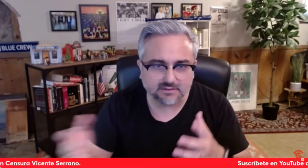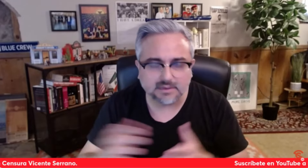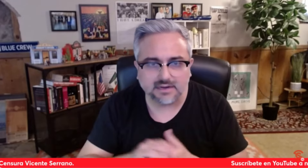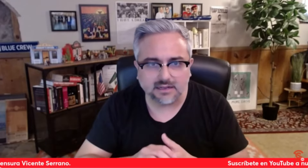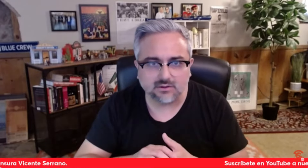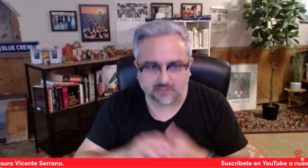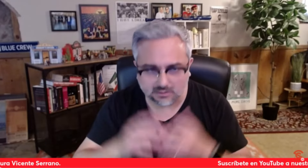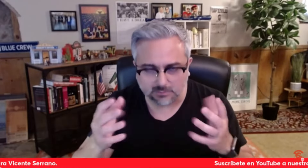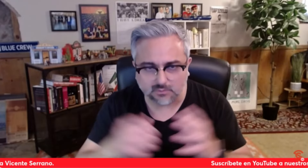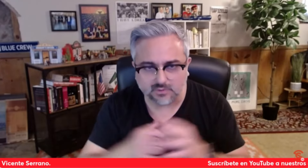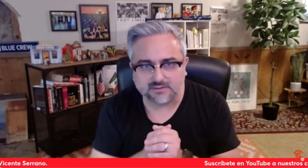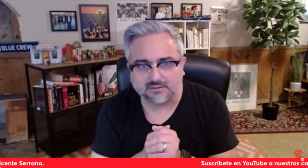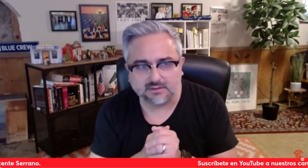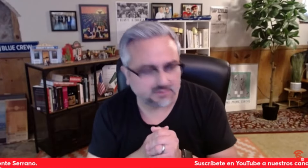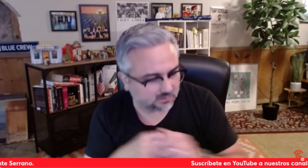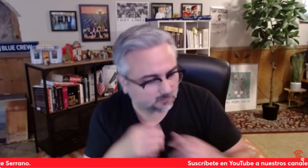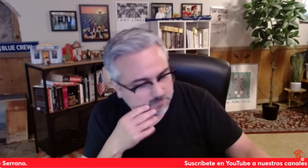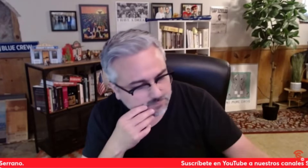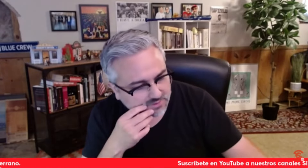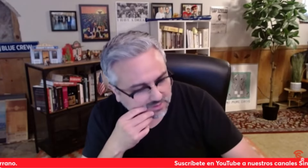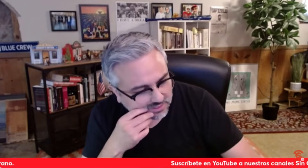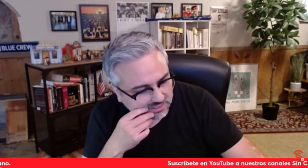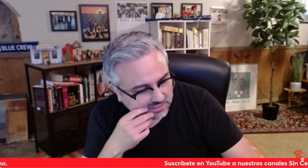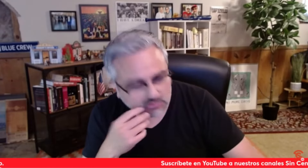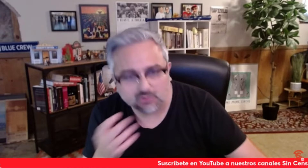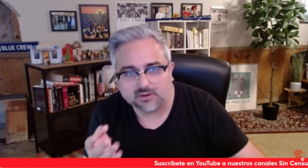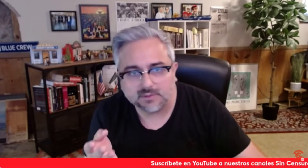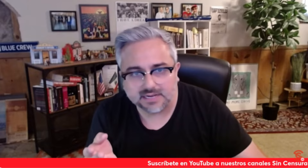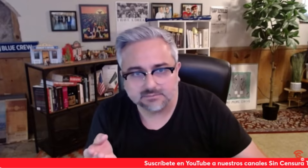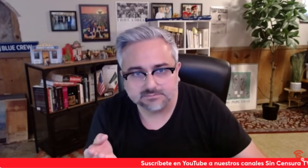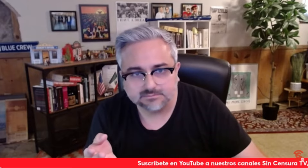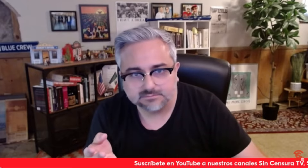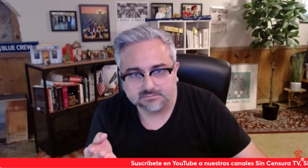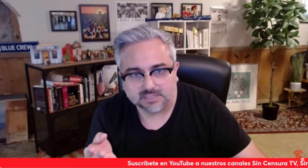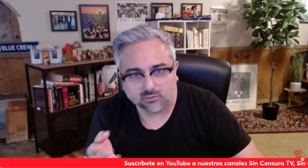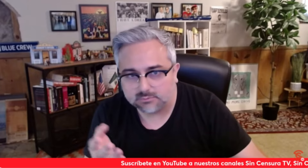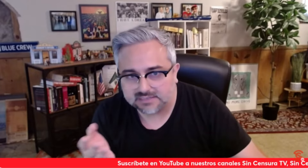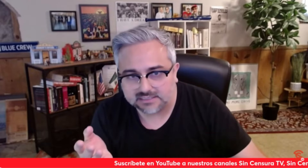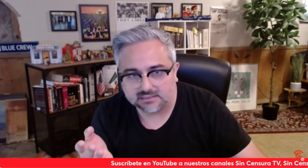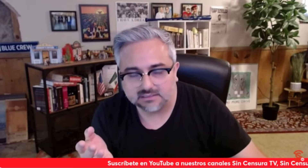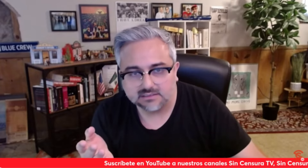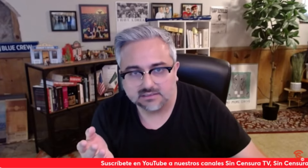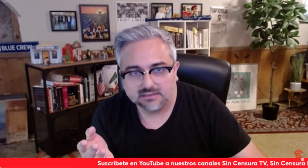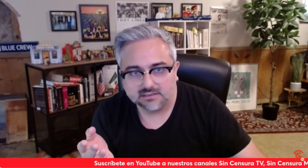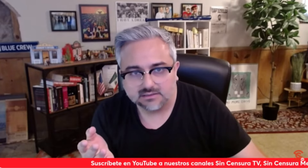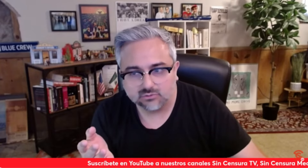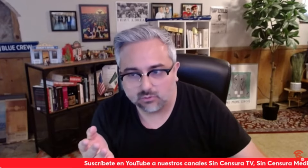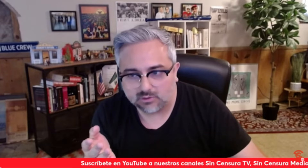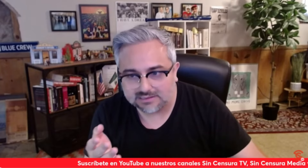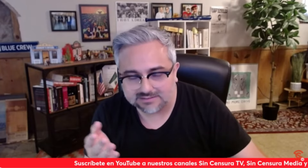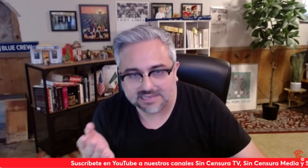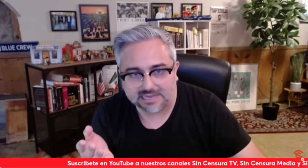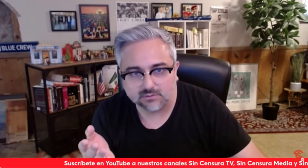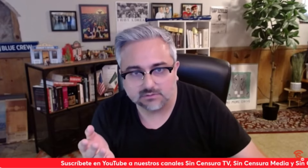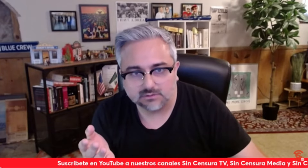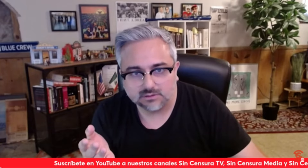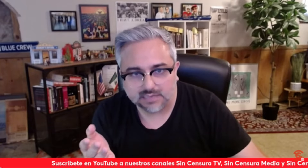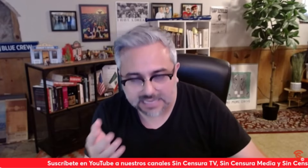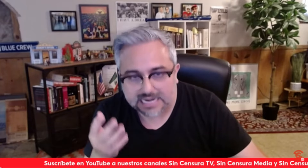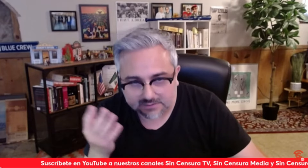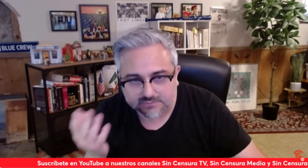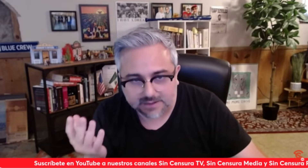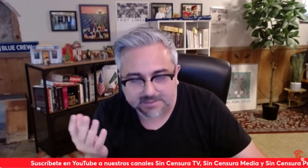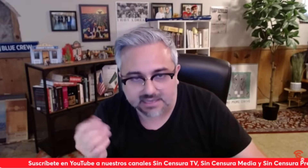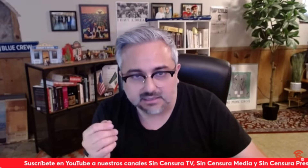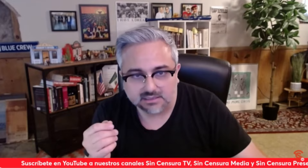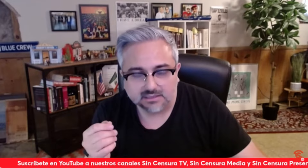fin de semana, y ahorita le vamos a poner el video, Eduardo Rivera, en un mitin, tuvo el descaro y